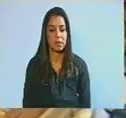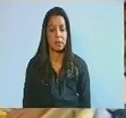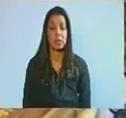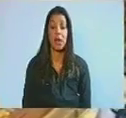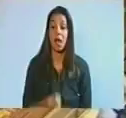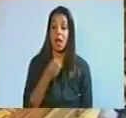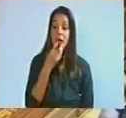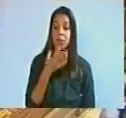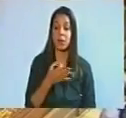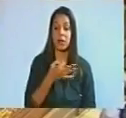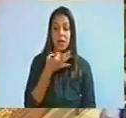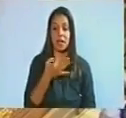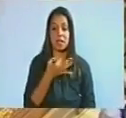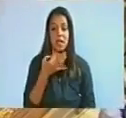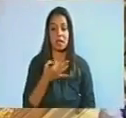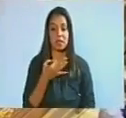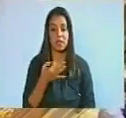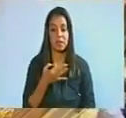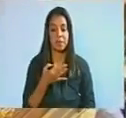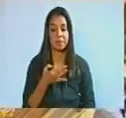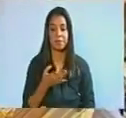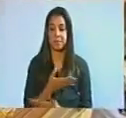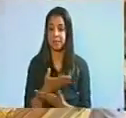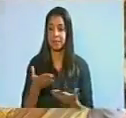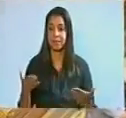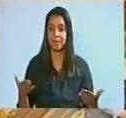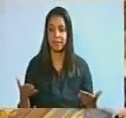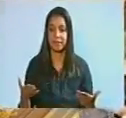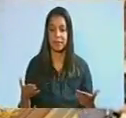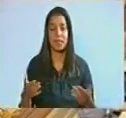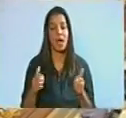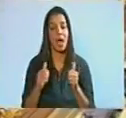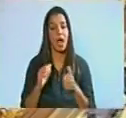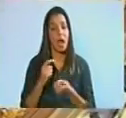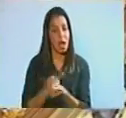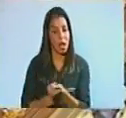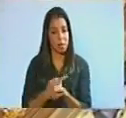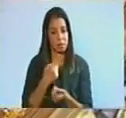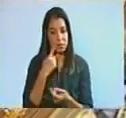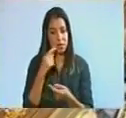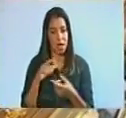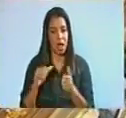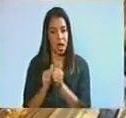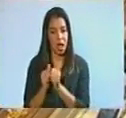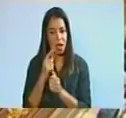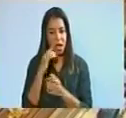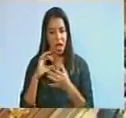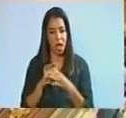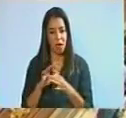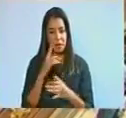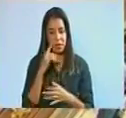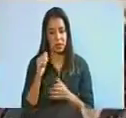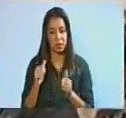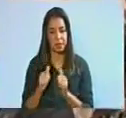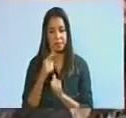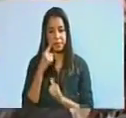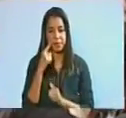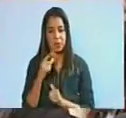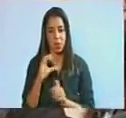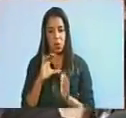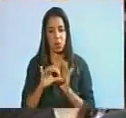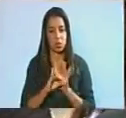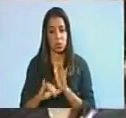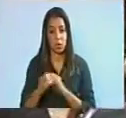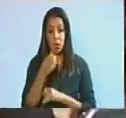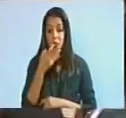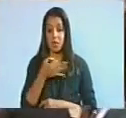Buenas tardes, Presidenta, Junta Directiva, colegas constituyentes. Buenas tardes al pueblo de Venezuela. Bueno, en efecto,